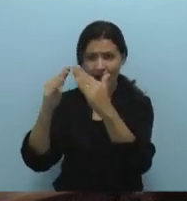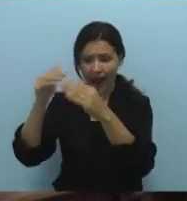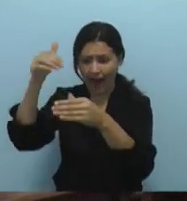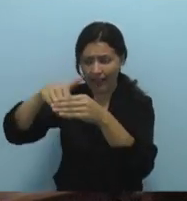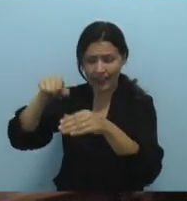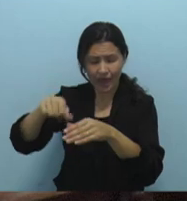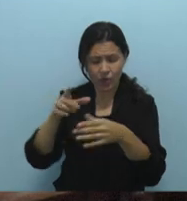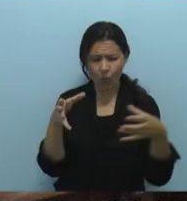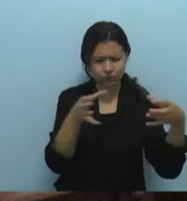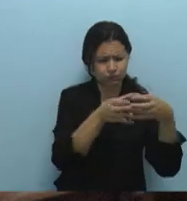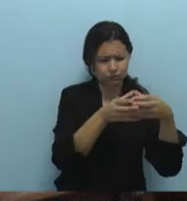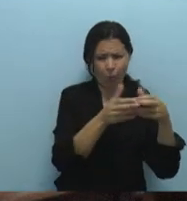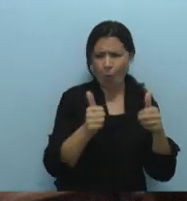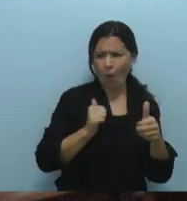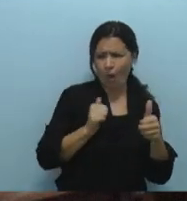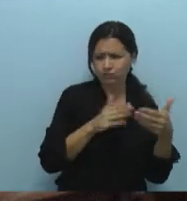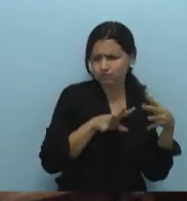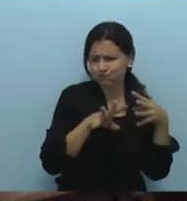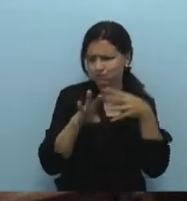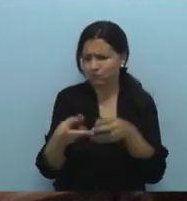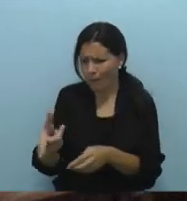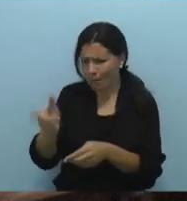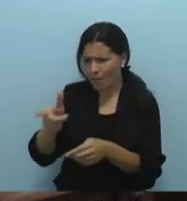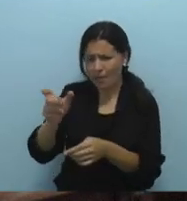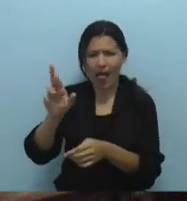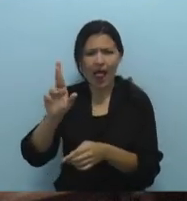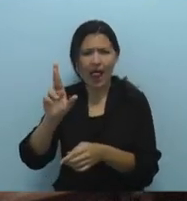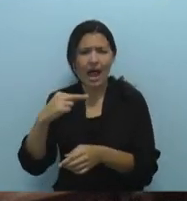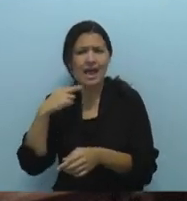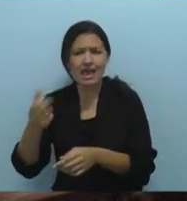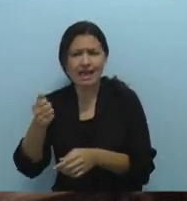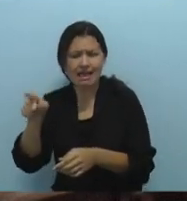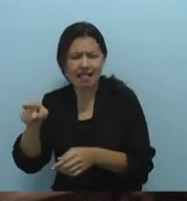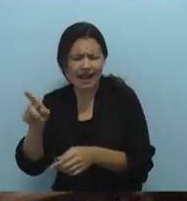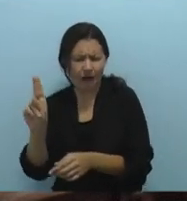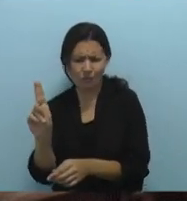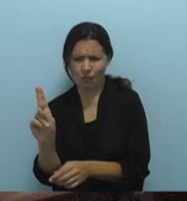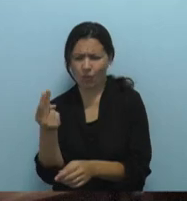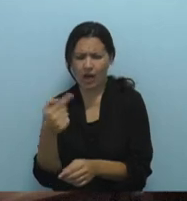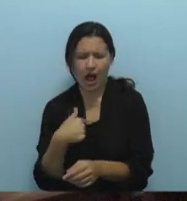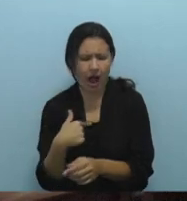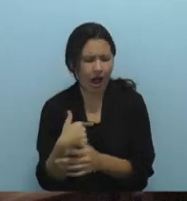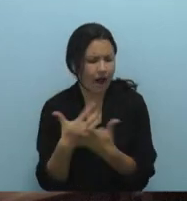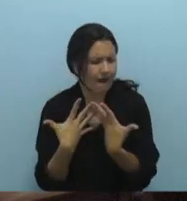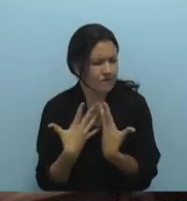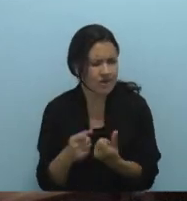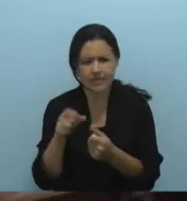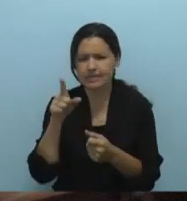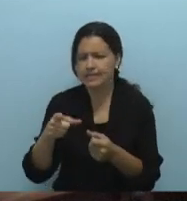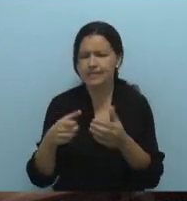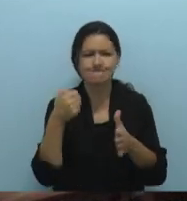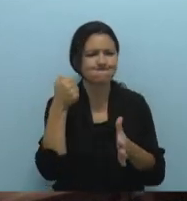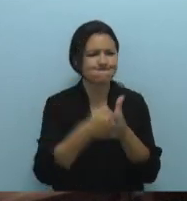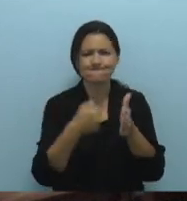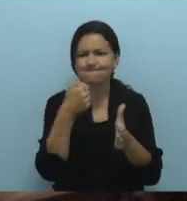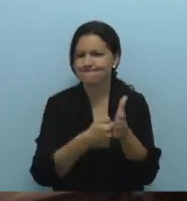las Madres de Plaza de Mayo fundadoras a nivel nacional y especialmente en Santa Fe. Y yo